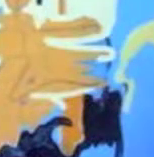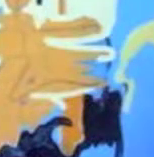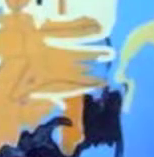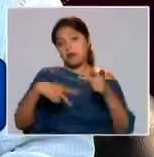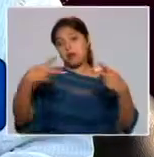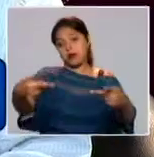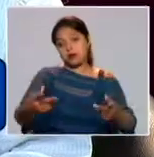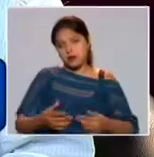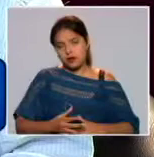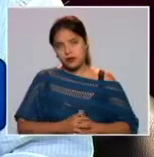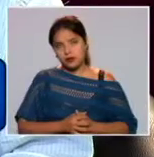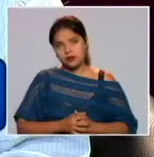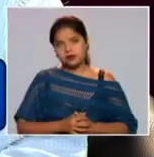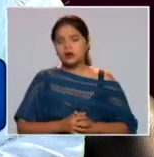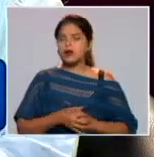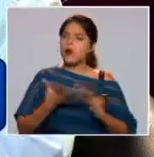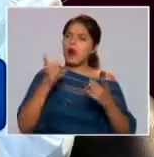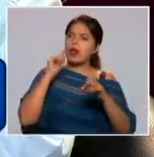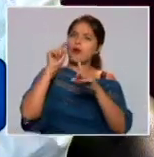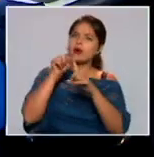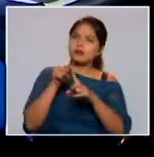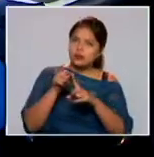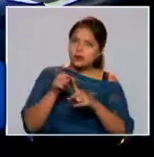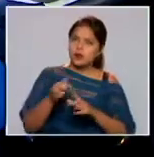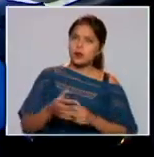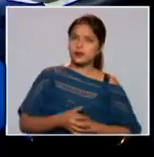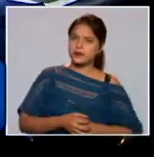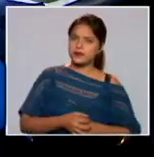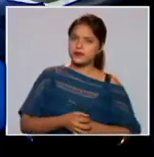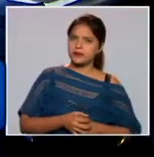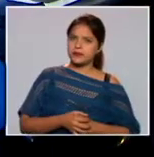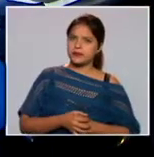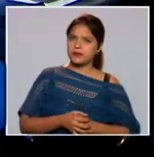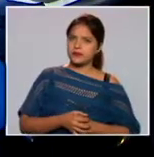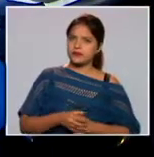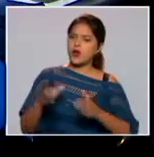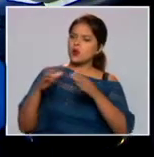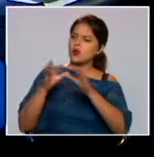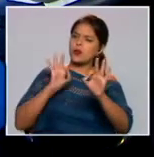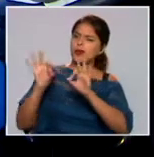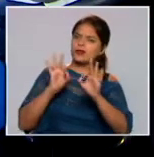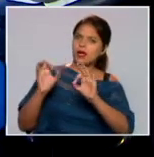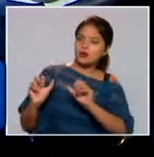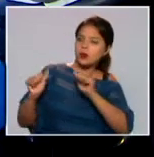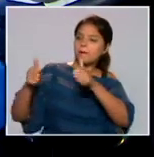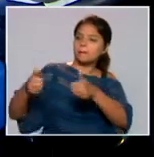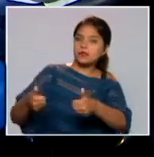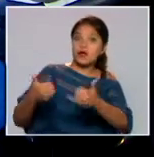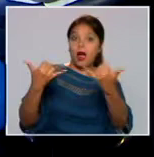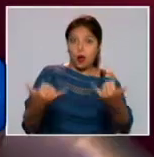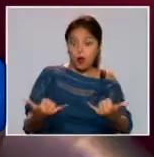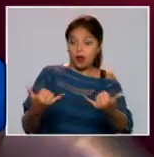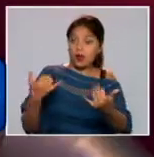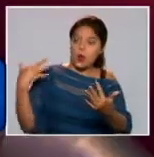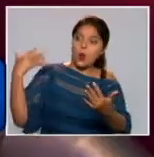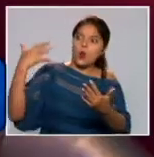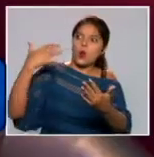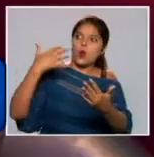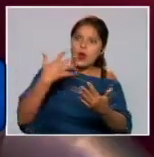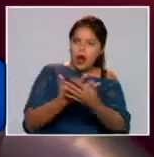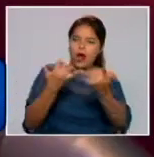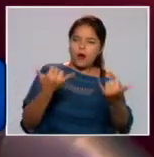progresando el propósito o la meta que se trazó esta corporación bataclan en sus inicios en la actualidad han